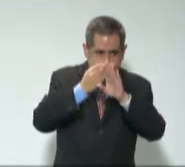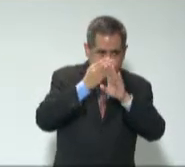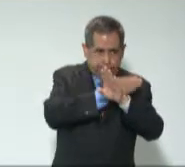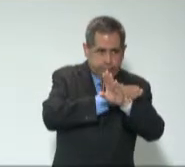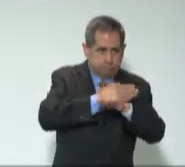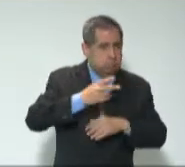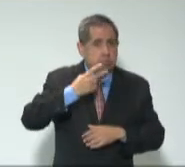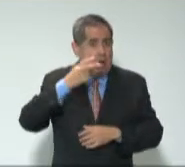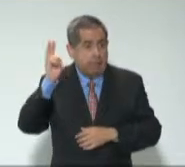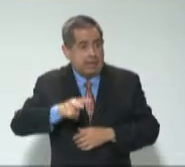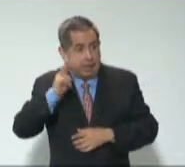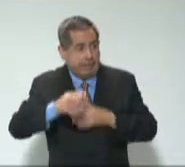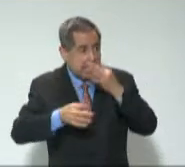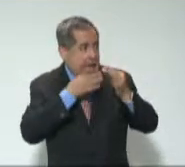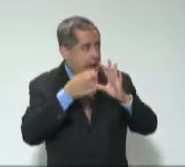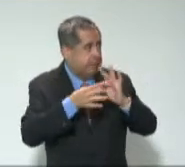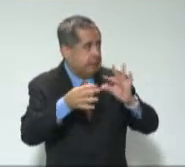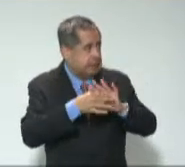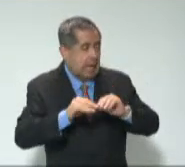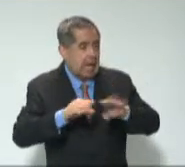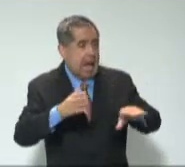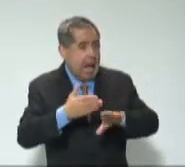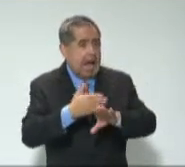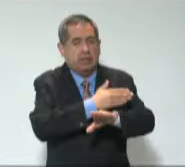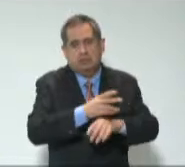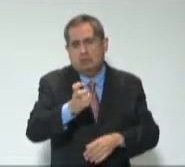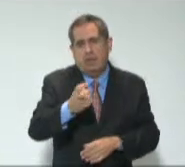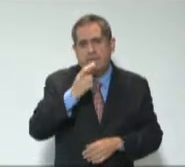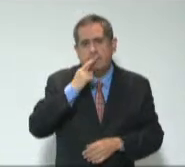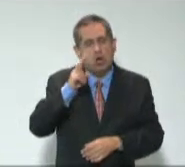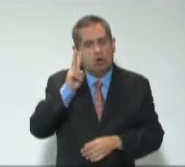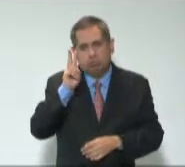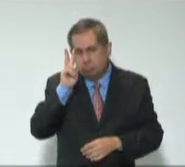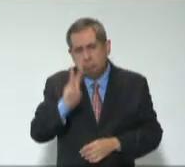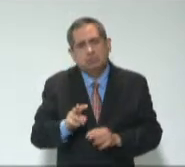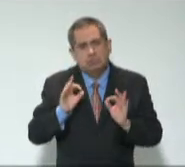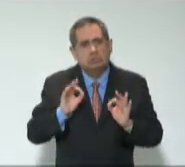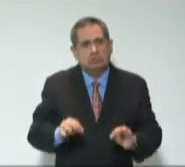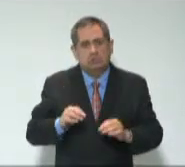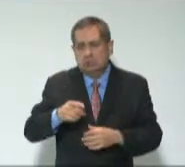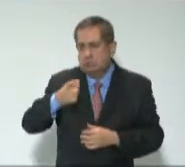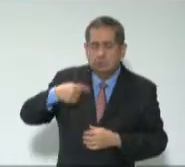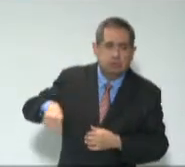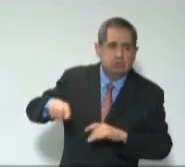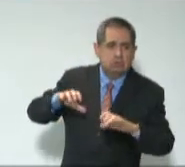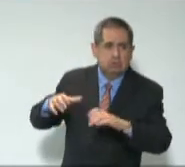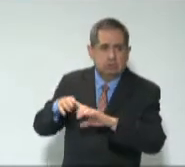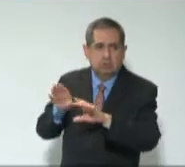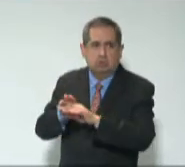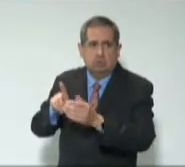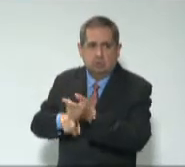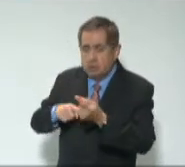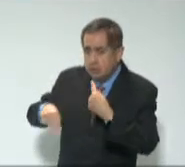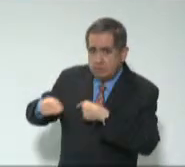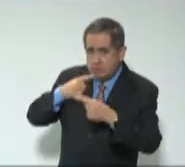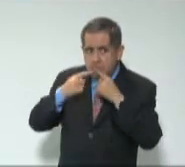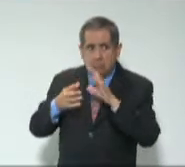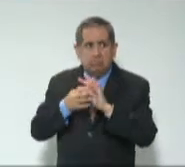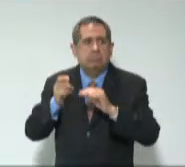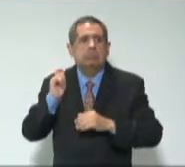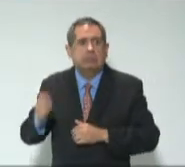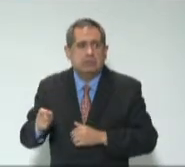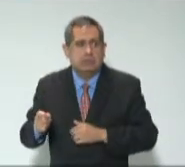el pilar de la actuación hay un mantra de la comunicación de riesgos de los materia técnica de comunicación de riesgos que